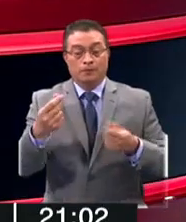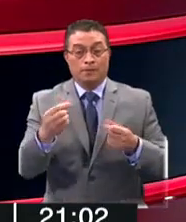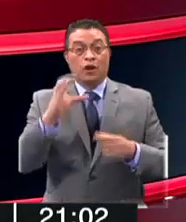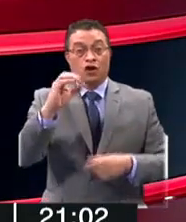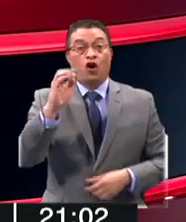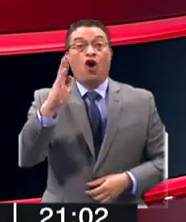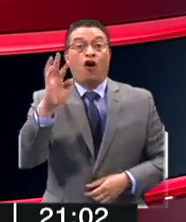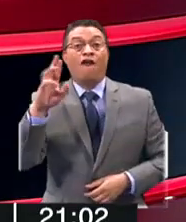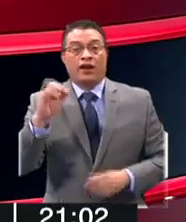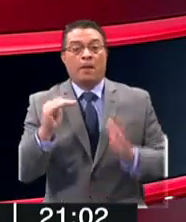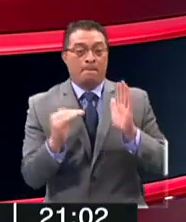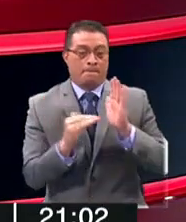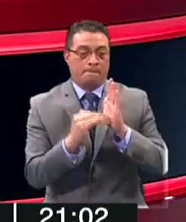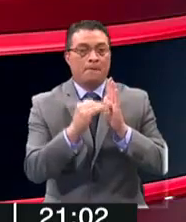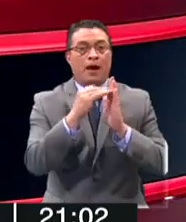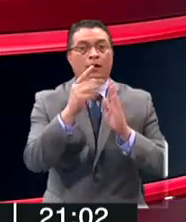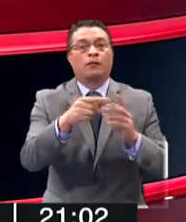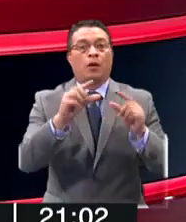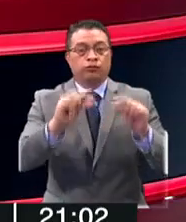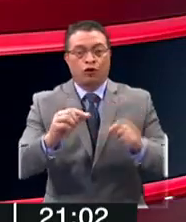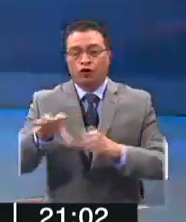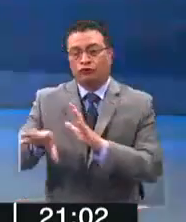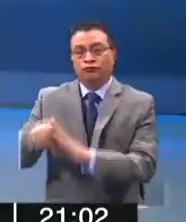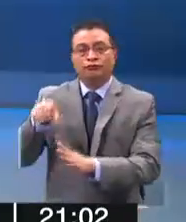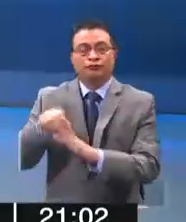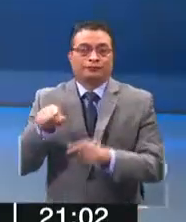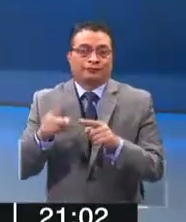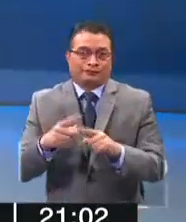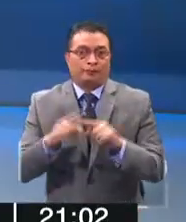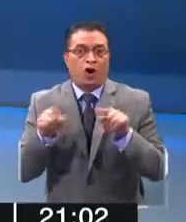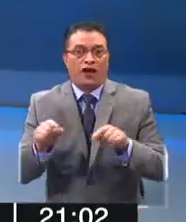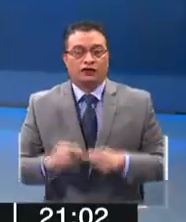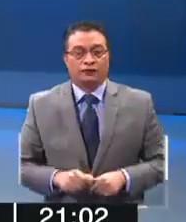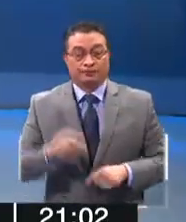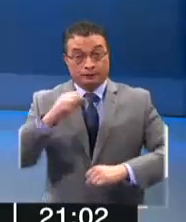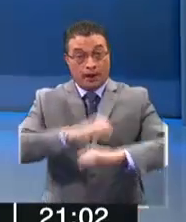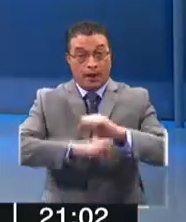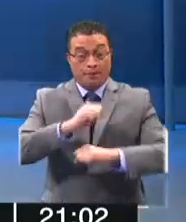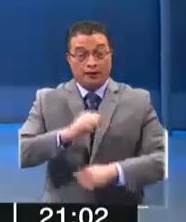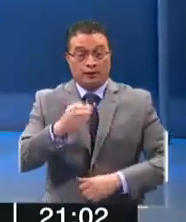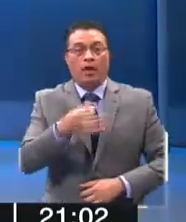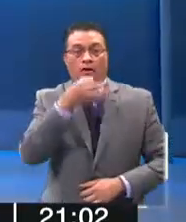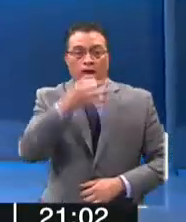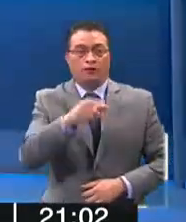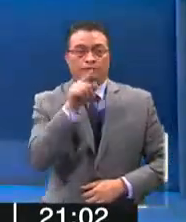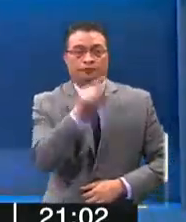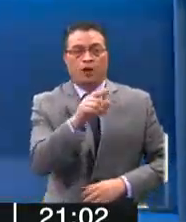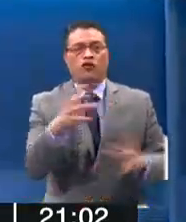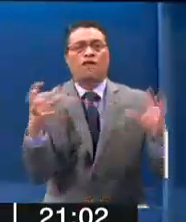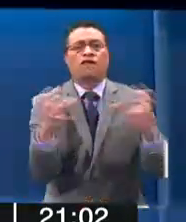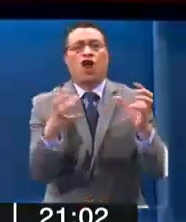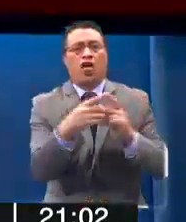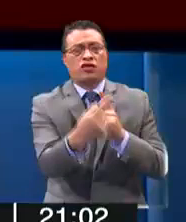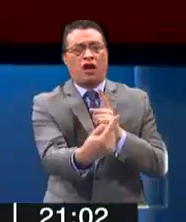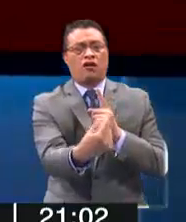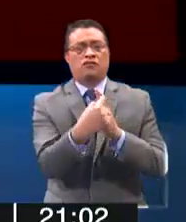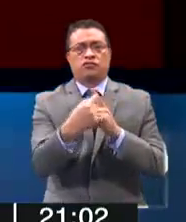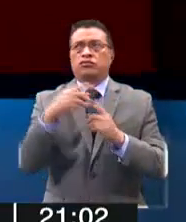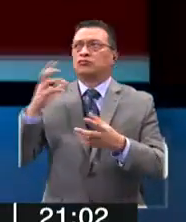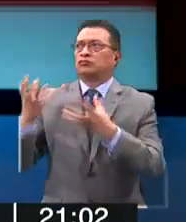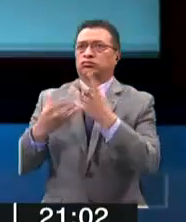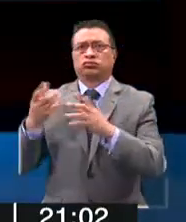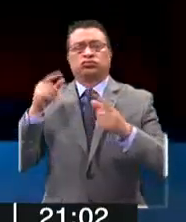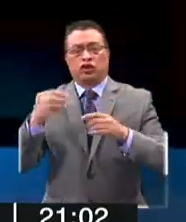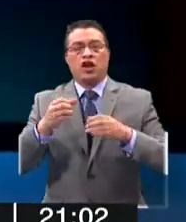del cobre que va al alza por la menor producción. La empresa, por su parte, ha acusado de actos violentos en sus instalaciones